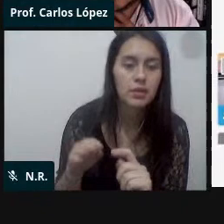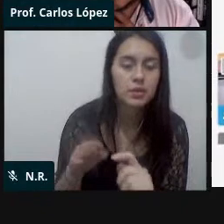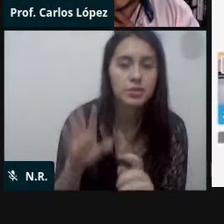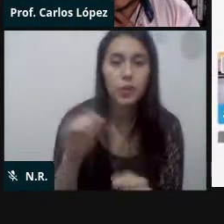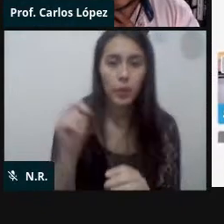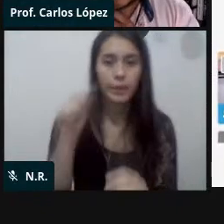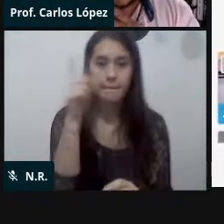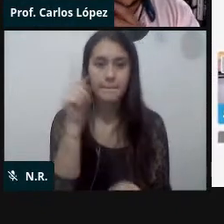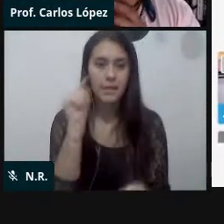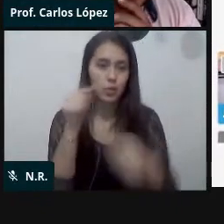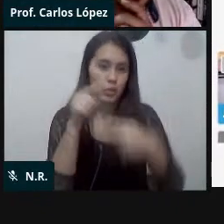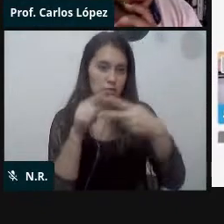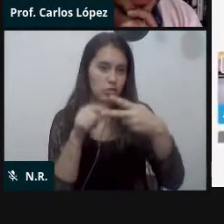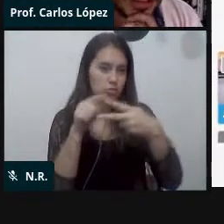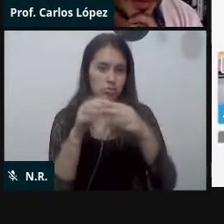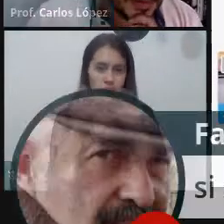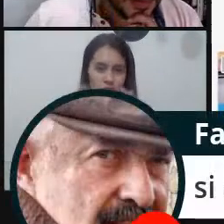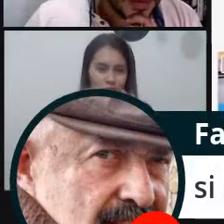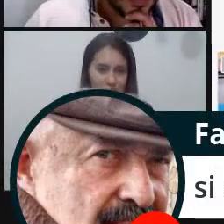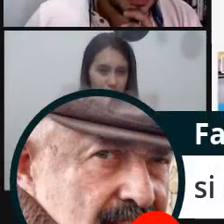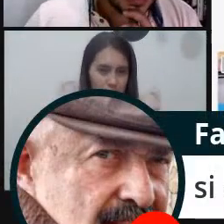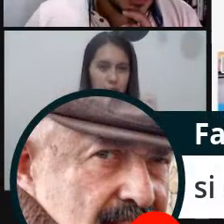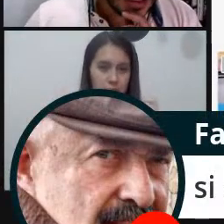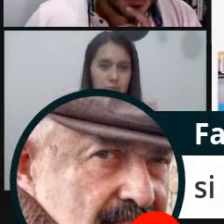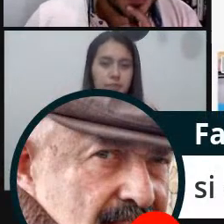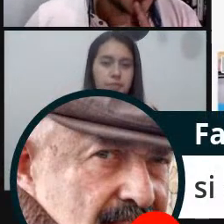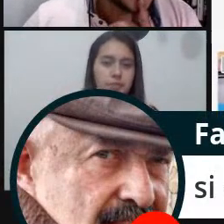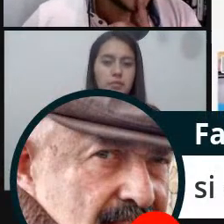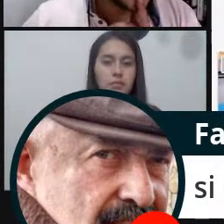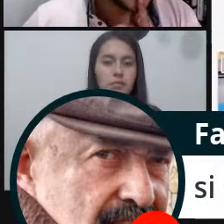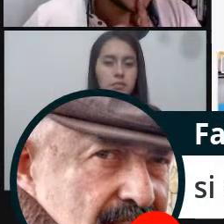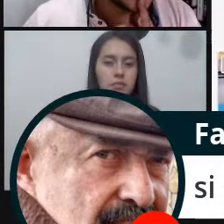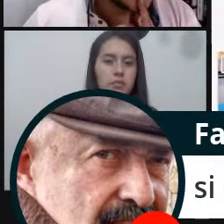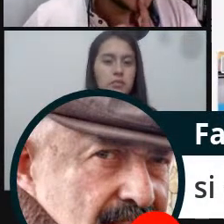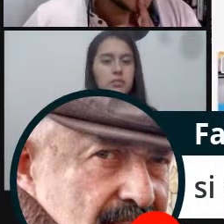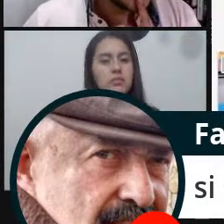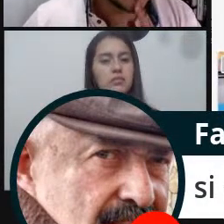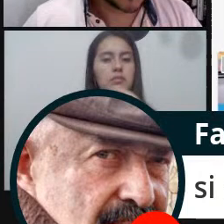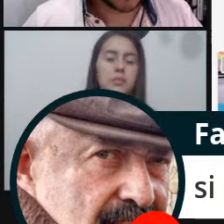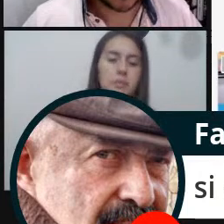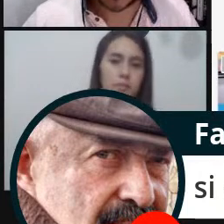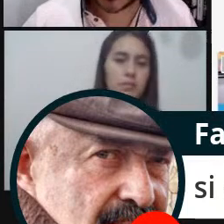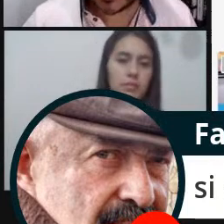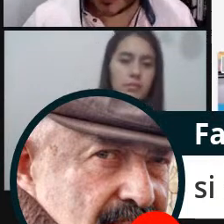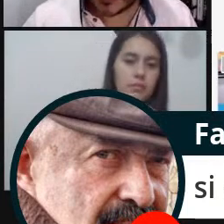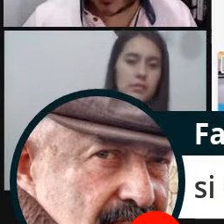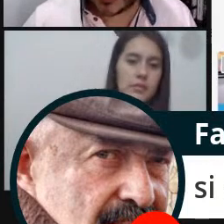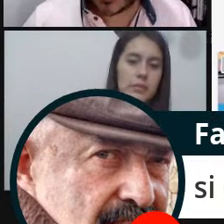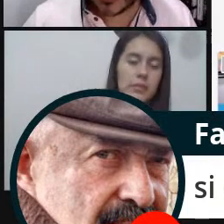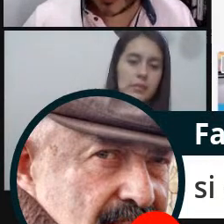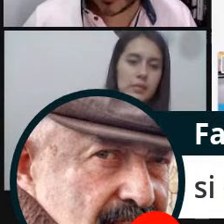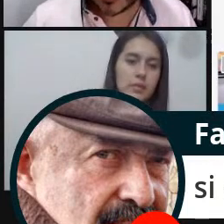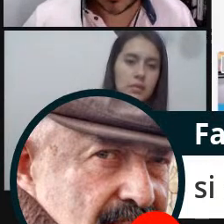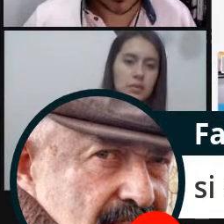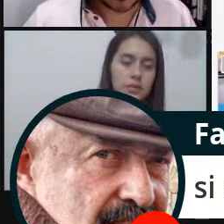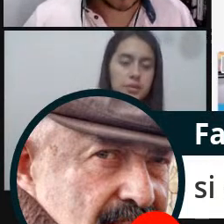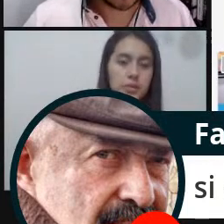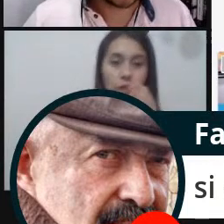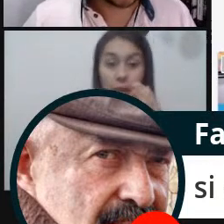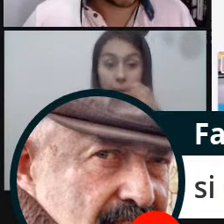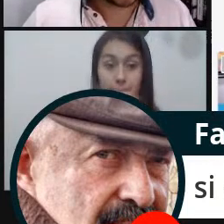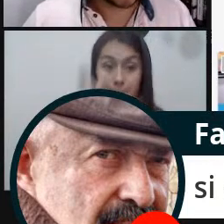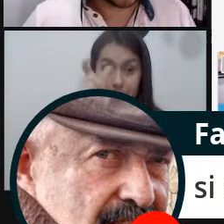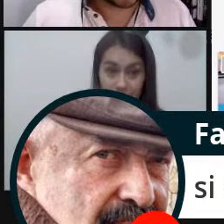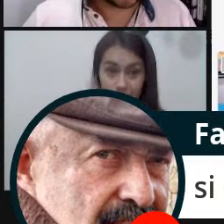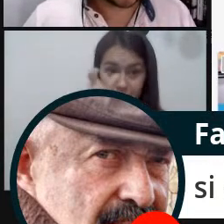para resolver rápidamente. Ya va a terminar. Esto que nos dice, sí, claro, el fondo detrás del profesor Jorge.